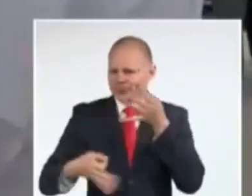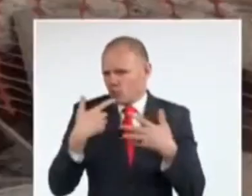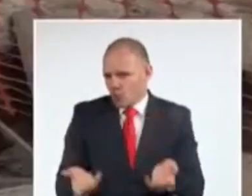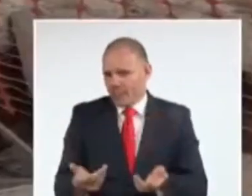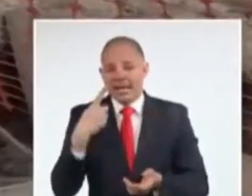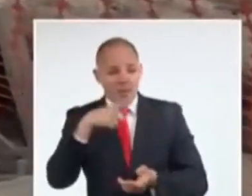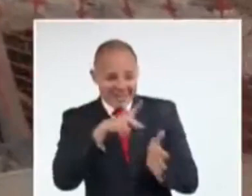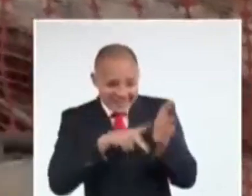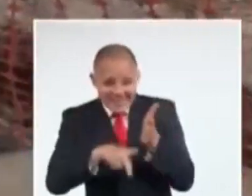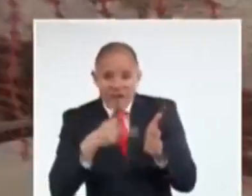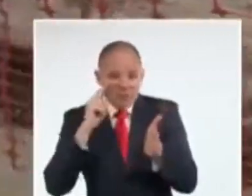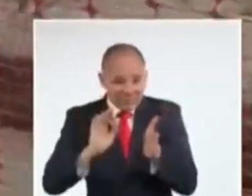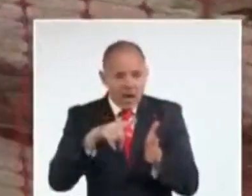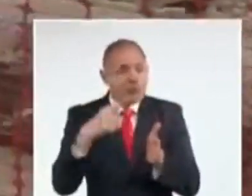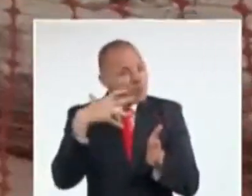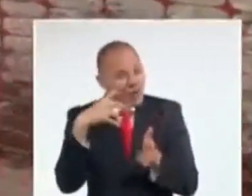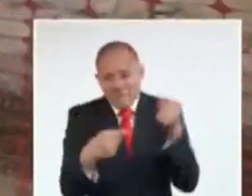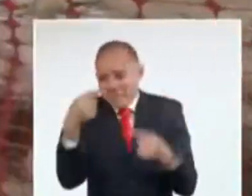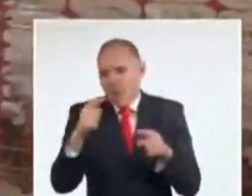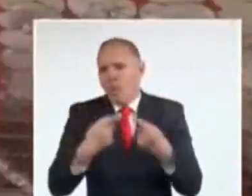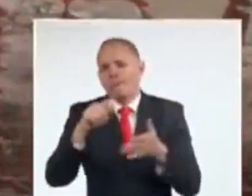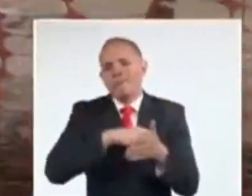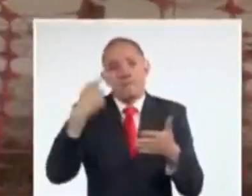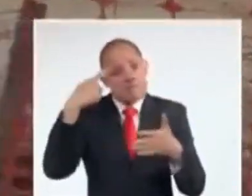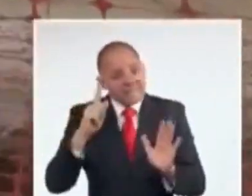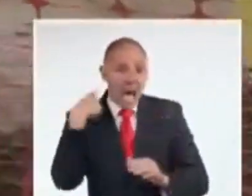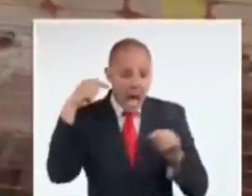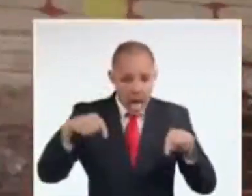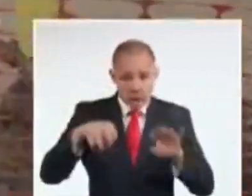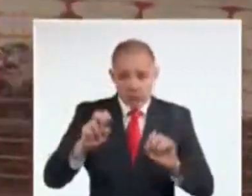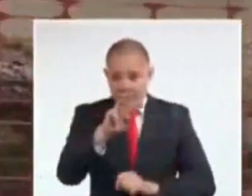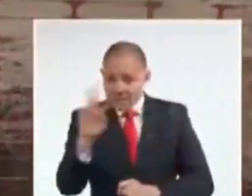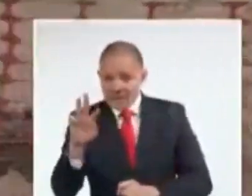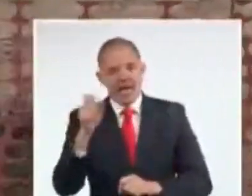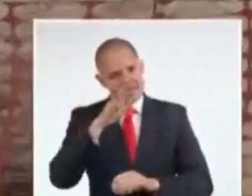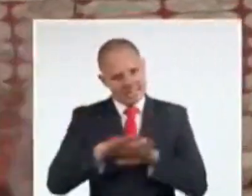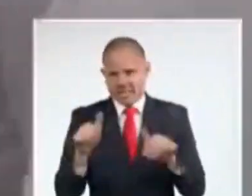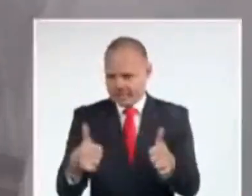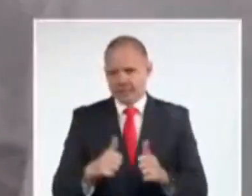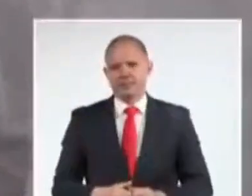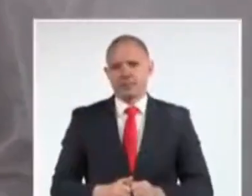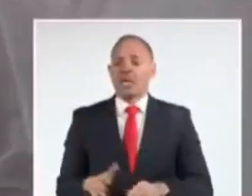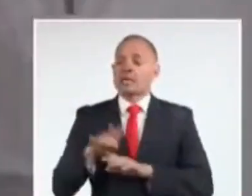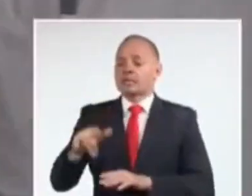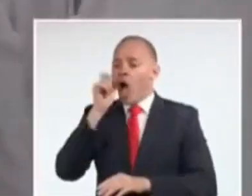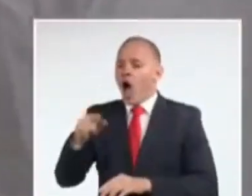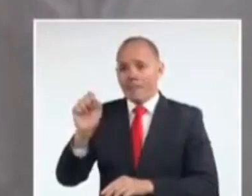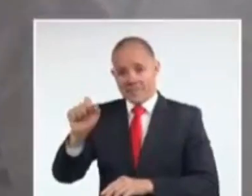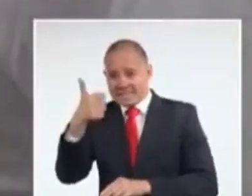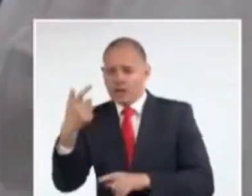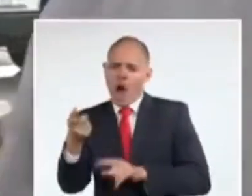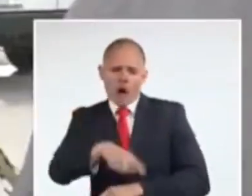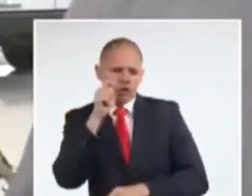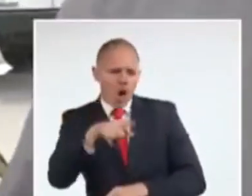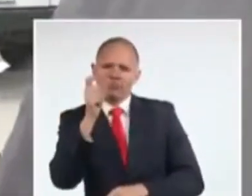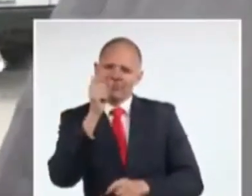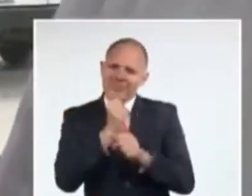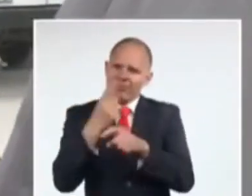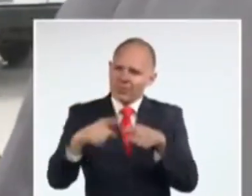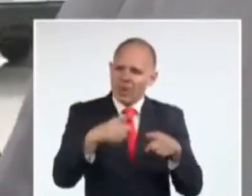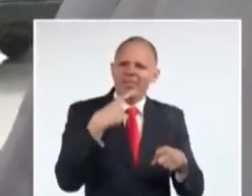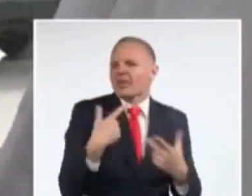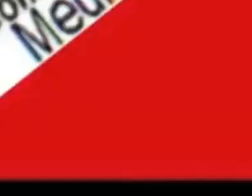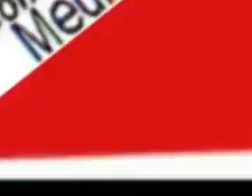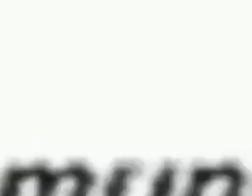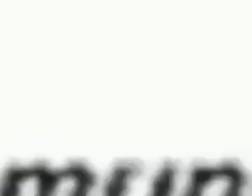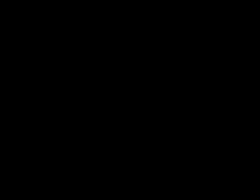circunstancia concluyó ebrarda aseguró que se tuvo una buena conversación con Cuba porque se tocaron los puntos más importantes de la